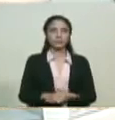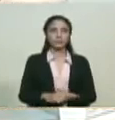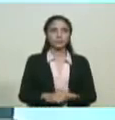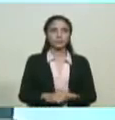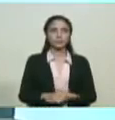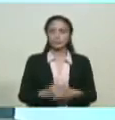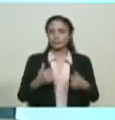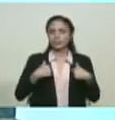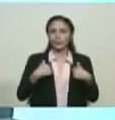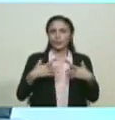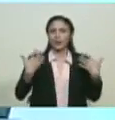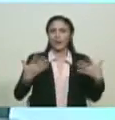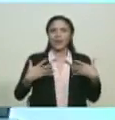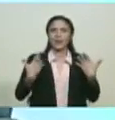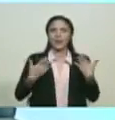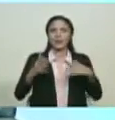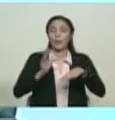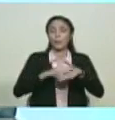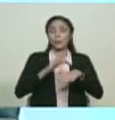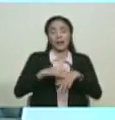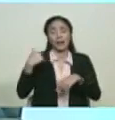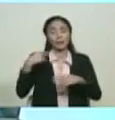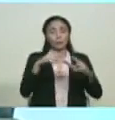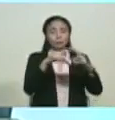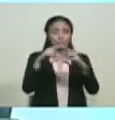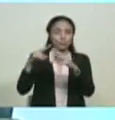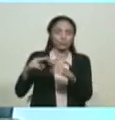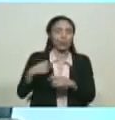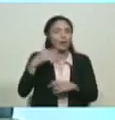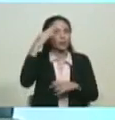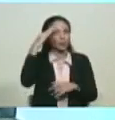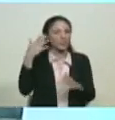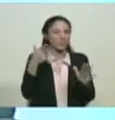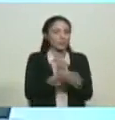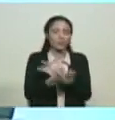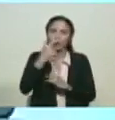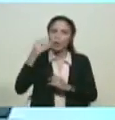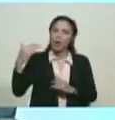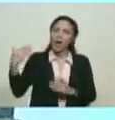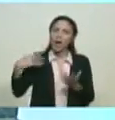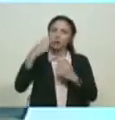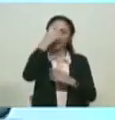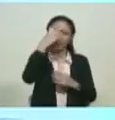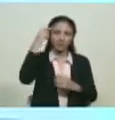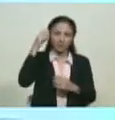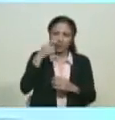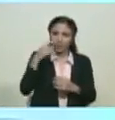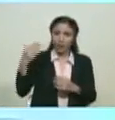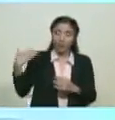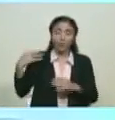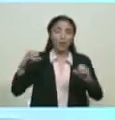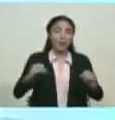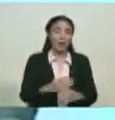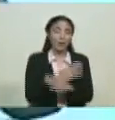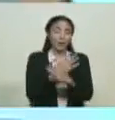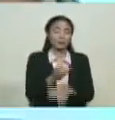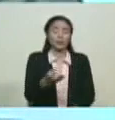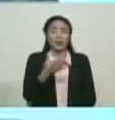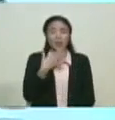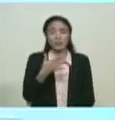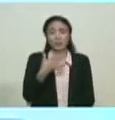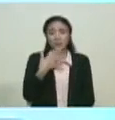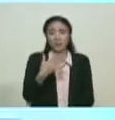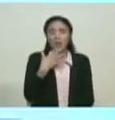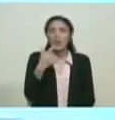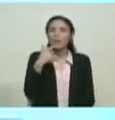yo emociono mucho porque yo conozco sus escenarios y me tocó como canciller estar en batallas ahí mira la abuela cosa más aburrida que yo le estaba diciendo